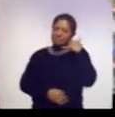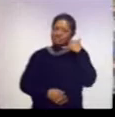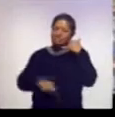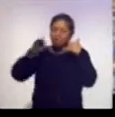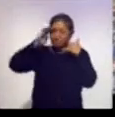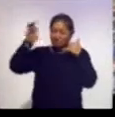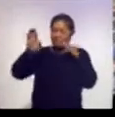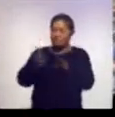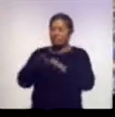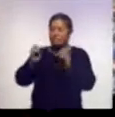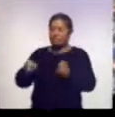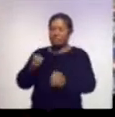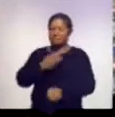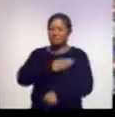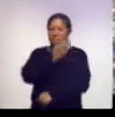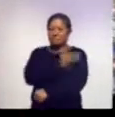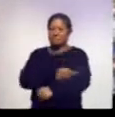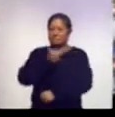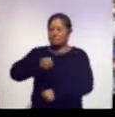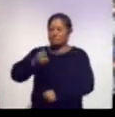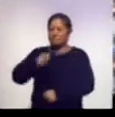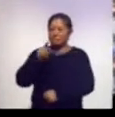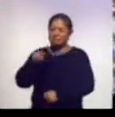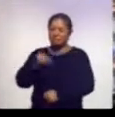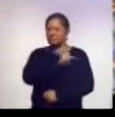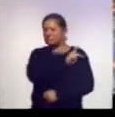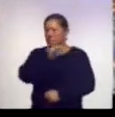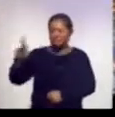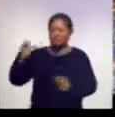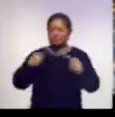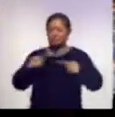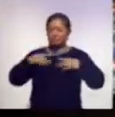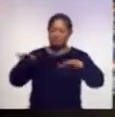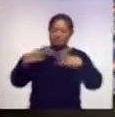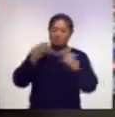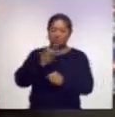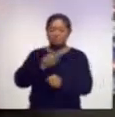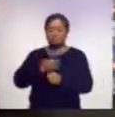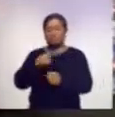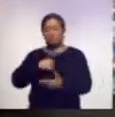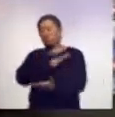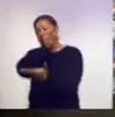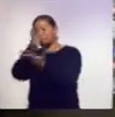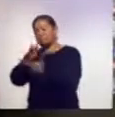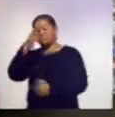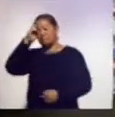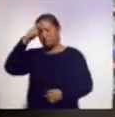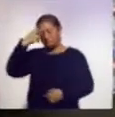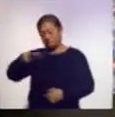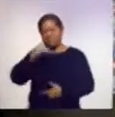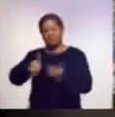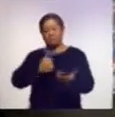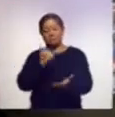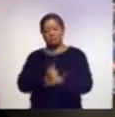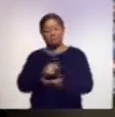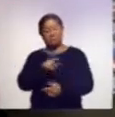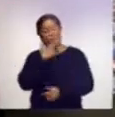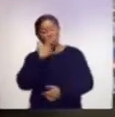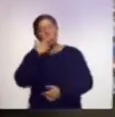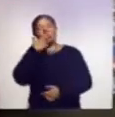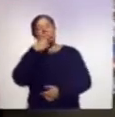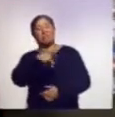Hola, ¿qué tal? Buenas tardes. Un saludo a ti y al auditorio. Pues este día el gobierno de la Ciudad de México reconoció la riqueza cultural,